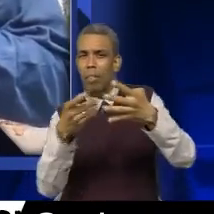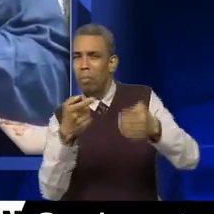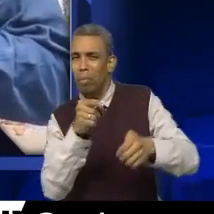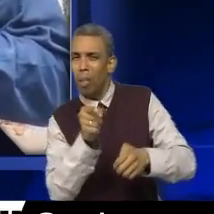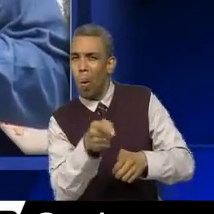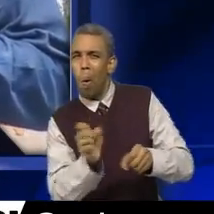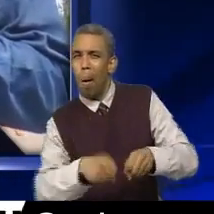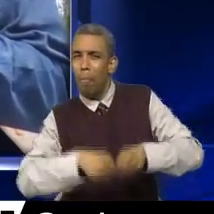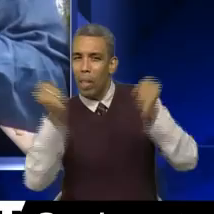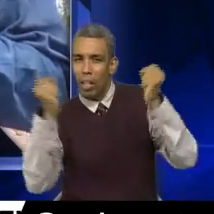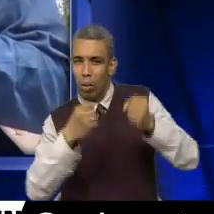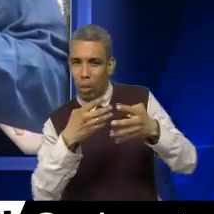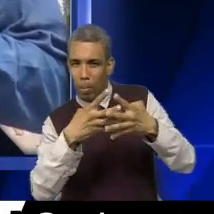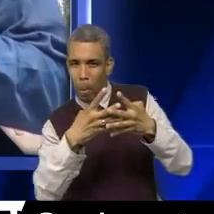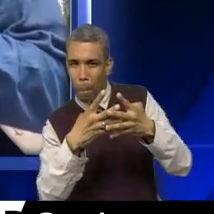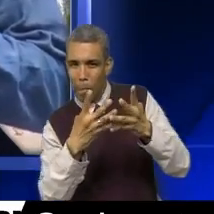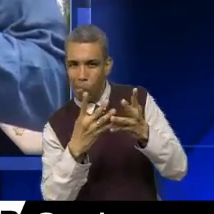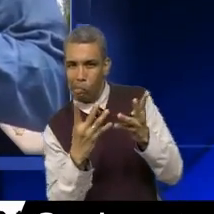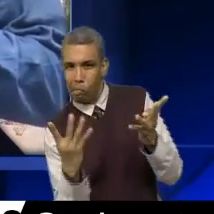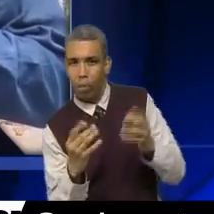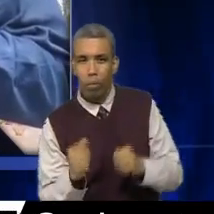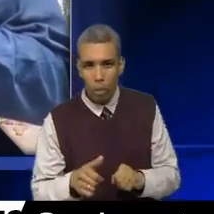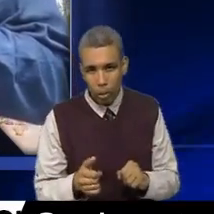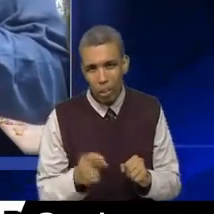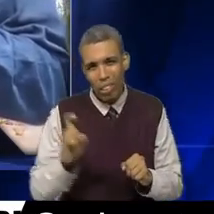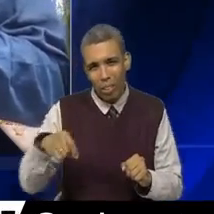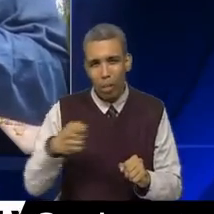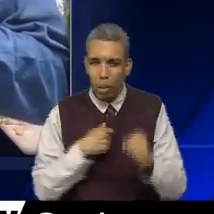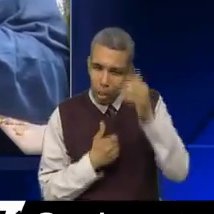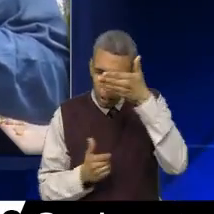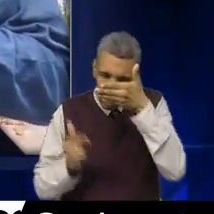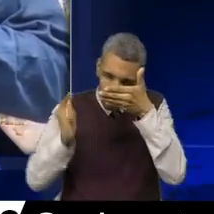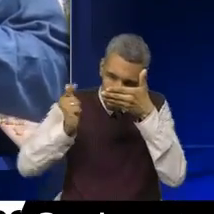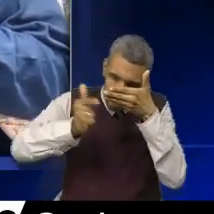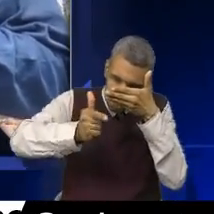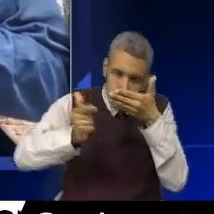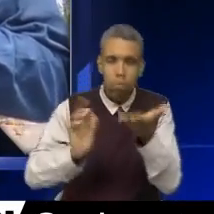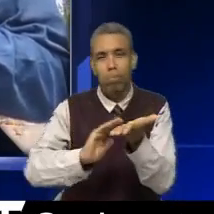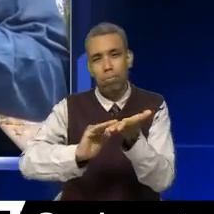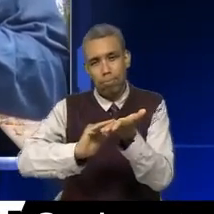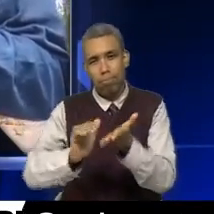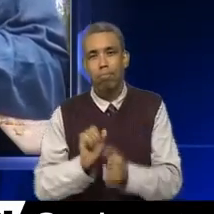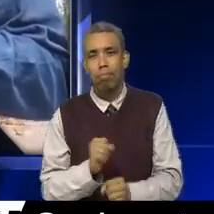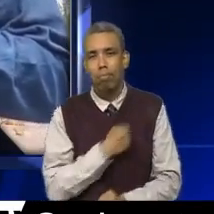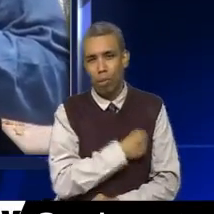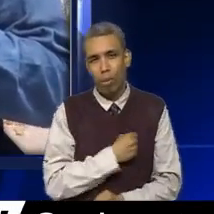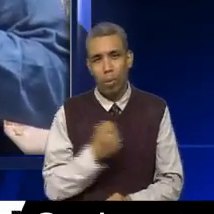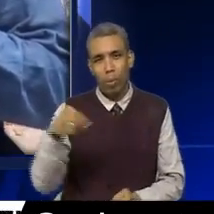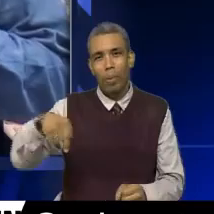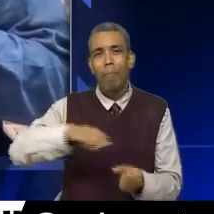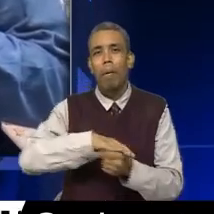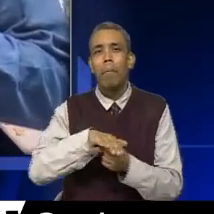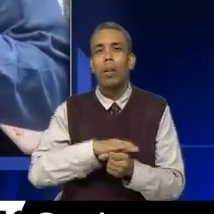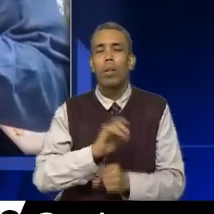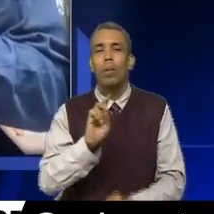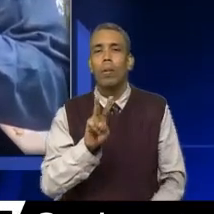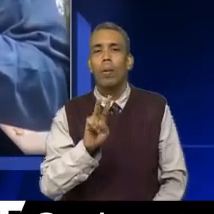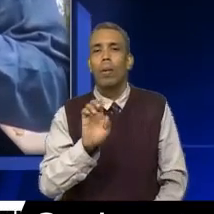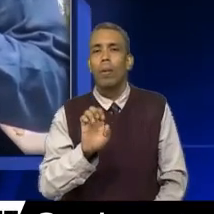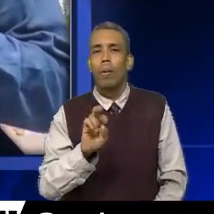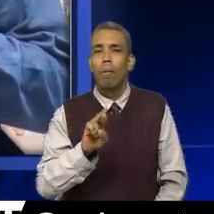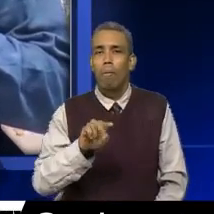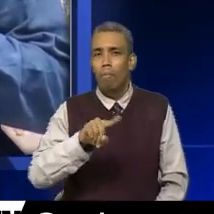alguna. Entonces el llamado que le hacemos a ellos es que nos colaboren para arreglar la polideportiva del barrio Versalles. Don William, Enlace